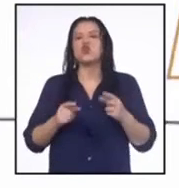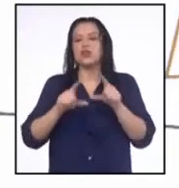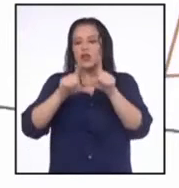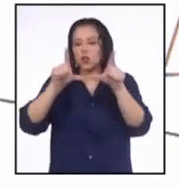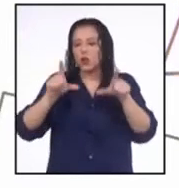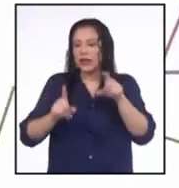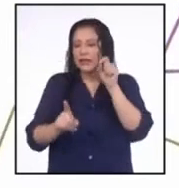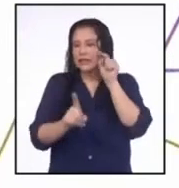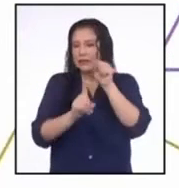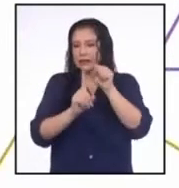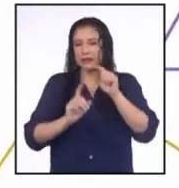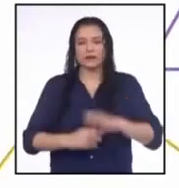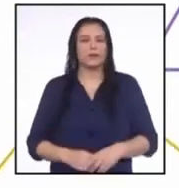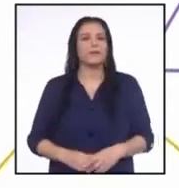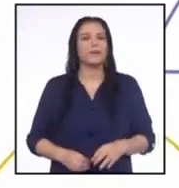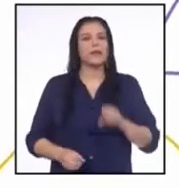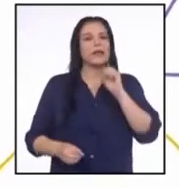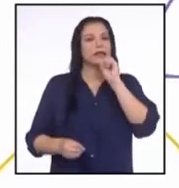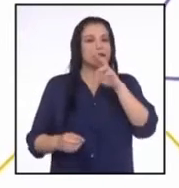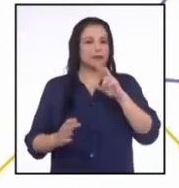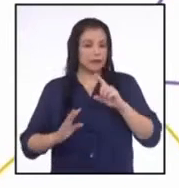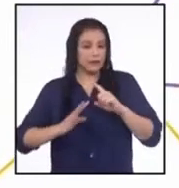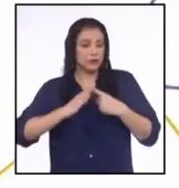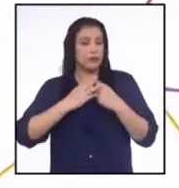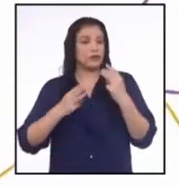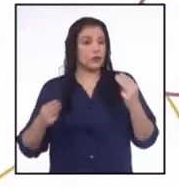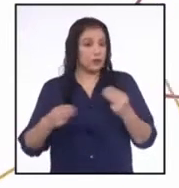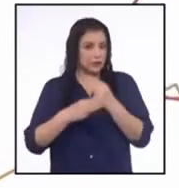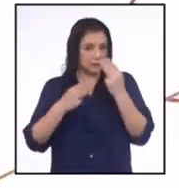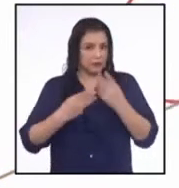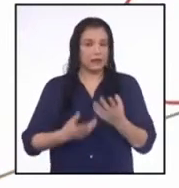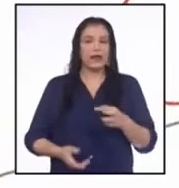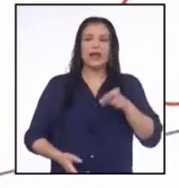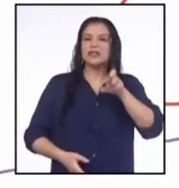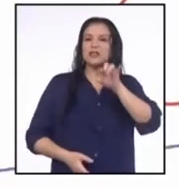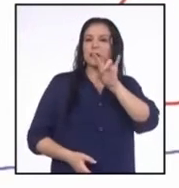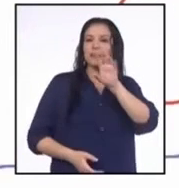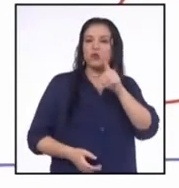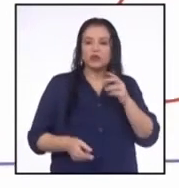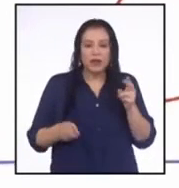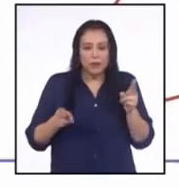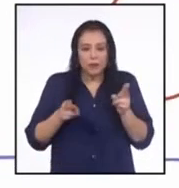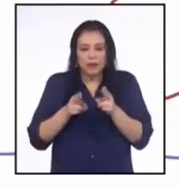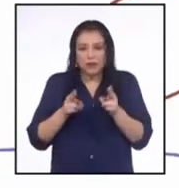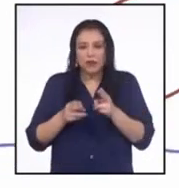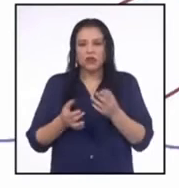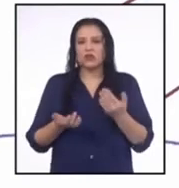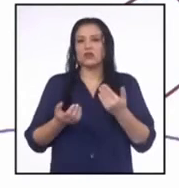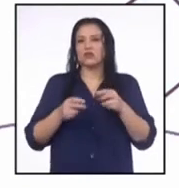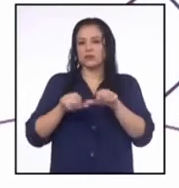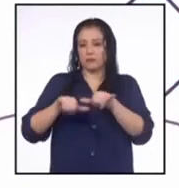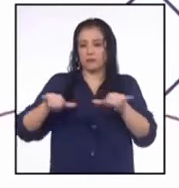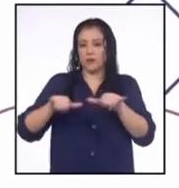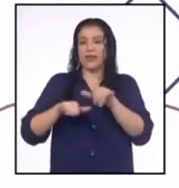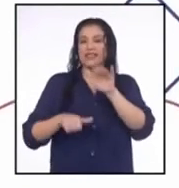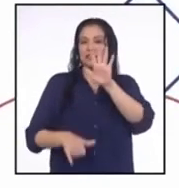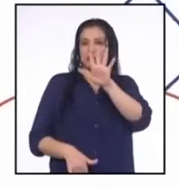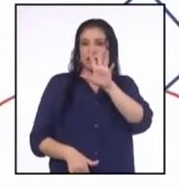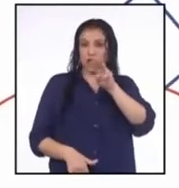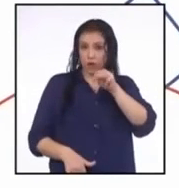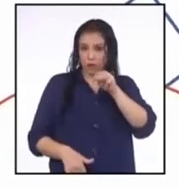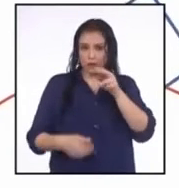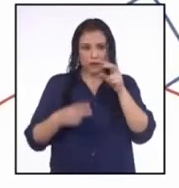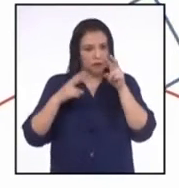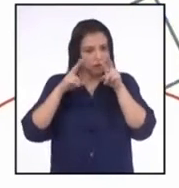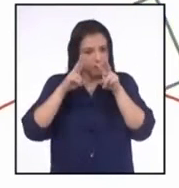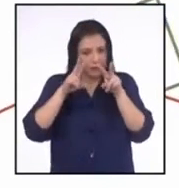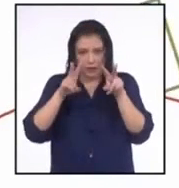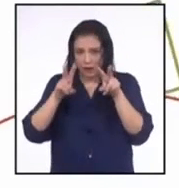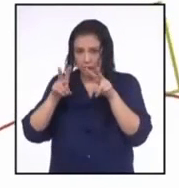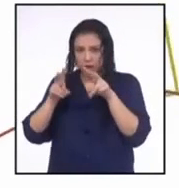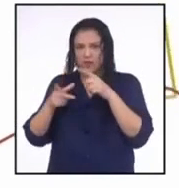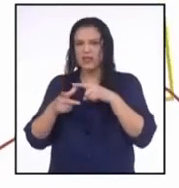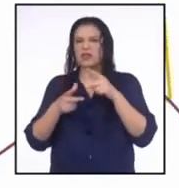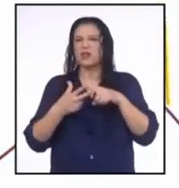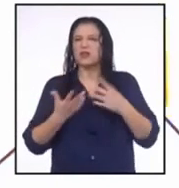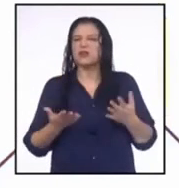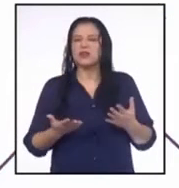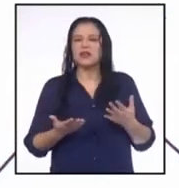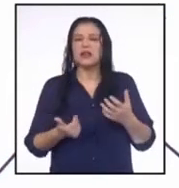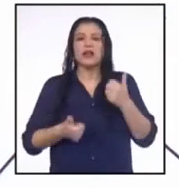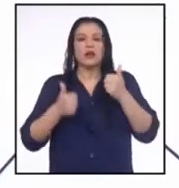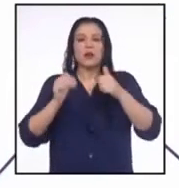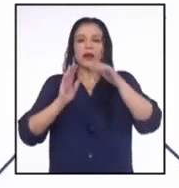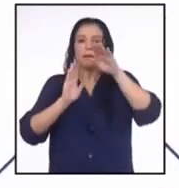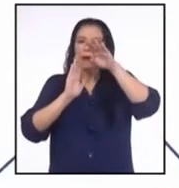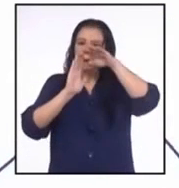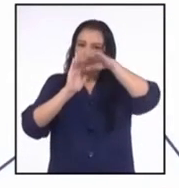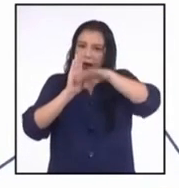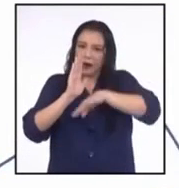exacta. Dice la situación, si el puntal más corto mide 5 metros, observamos entonces que el puntal más